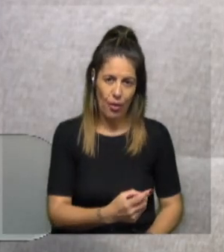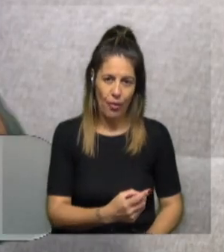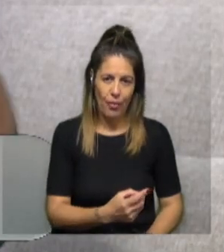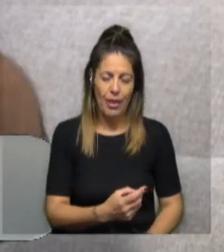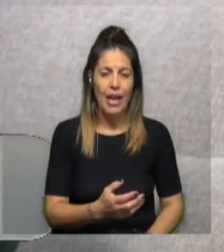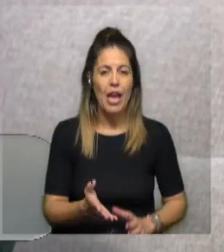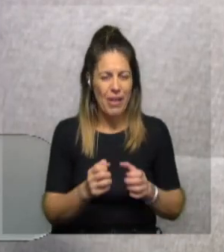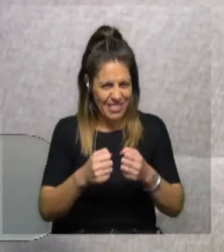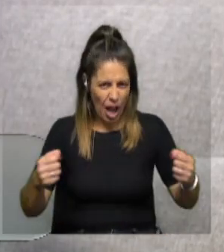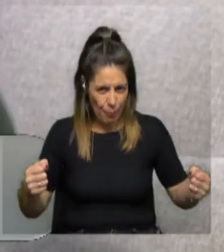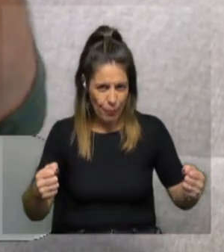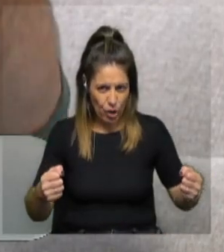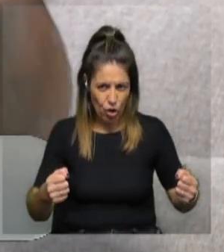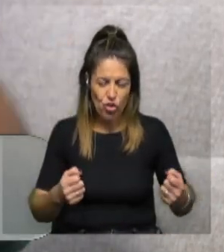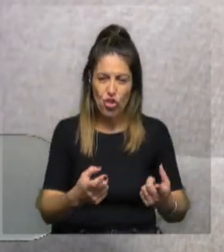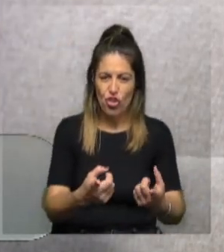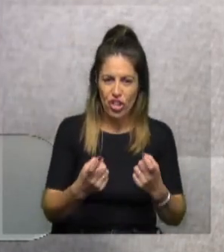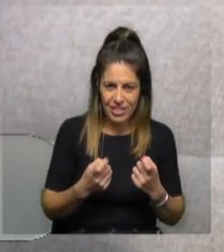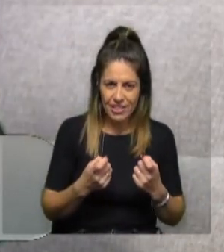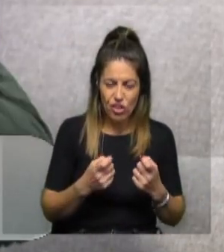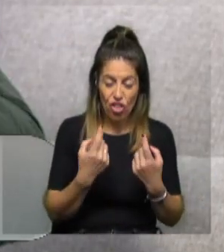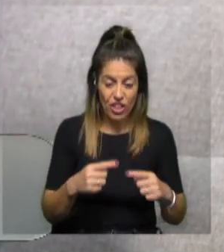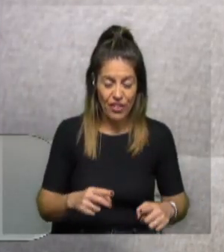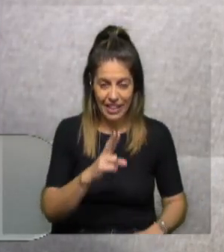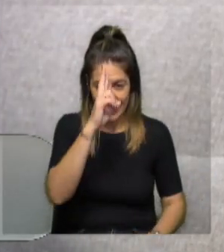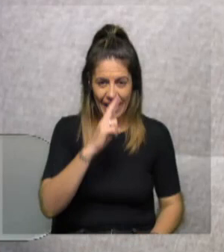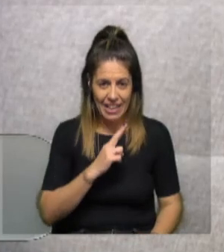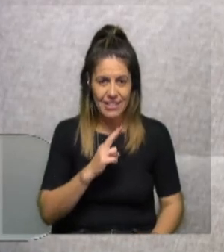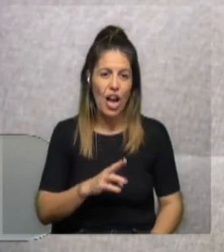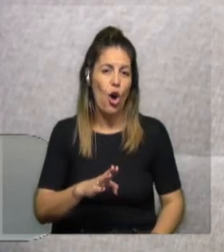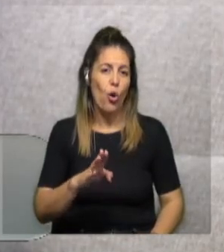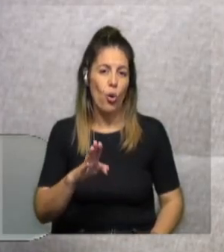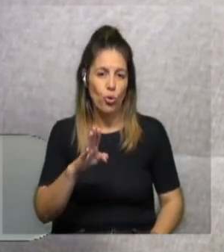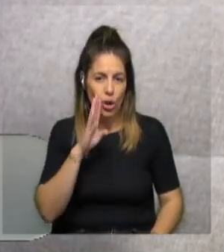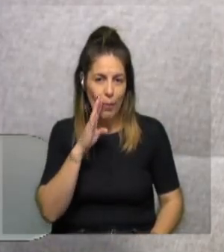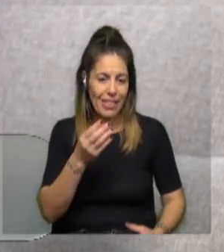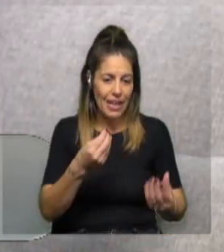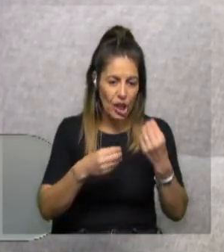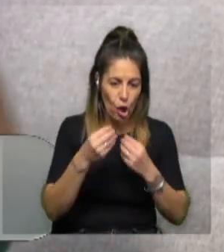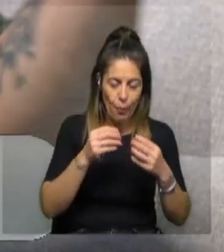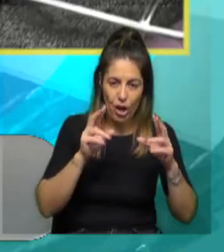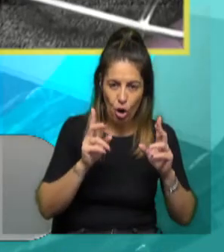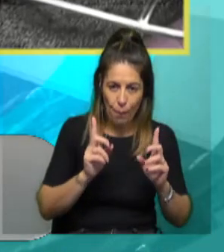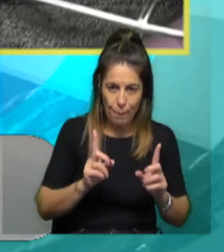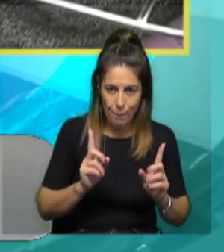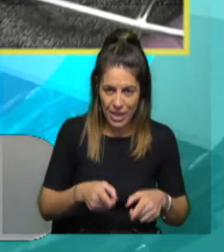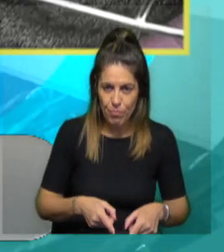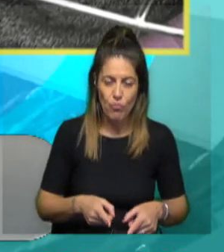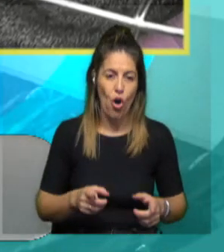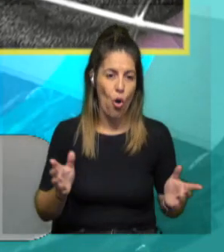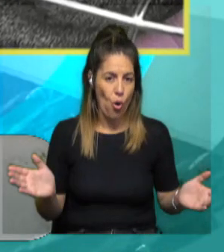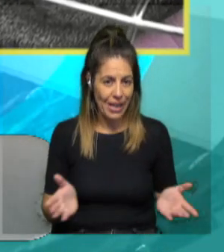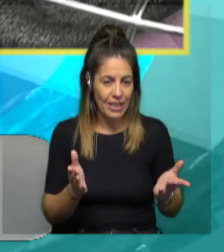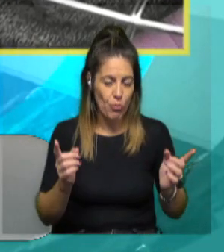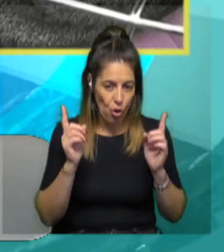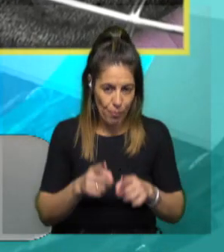es mucho más amplio. Yo tengo que tener distintas razas que tienen una madre que pasa, que come lo mismo, que tiene los mismos estímulos para dar una descendencia más o